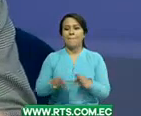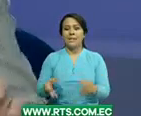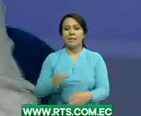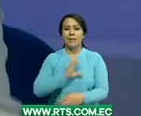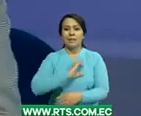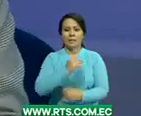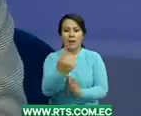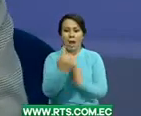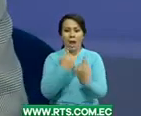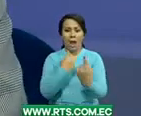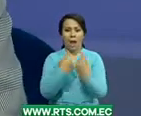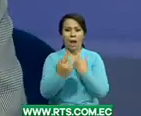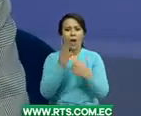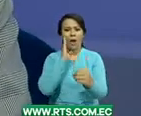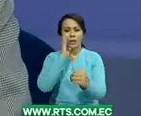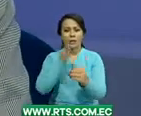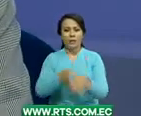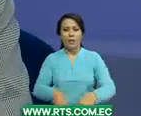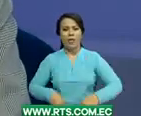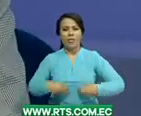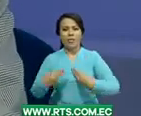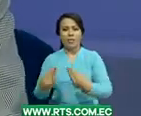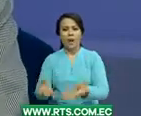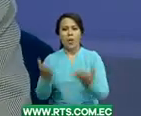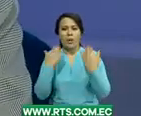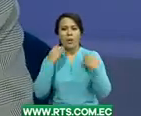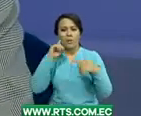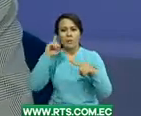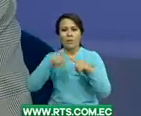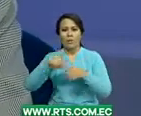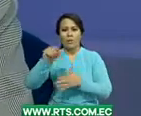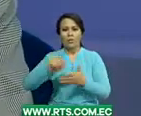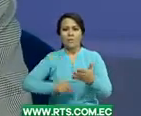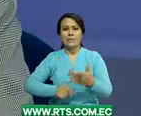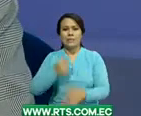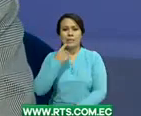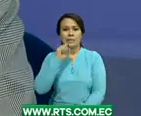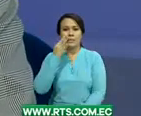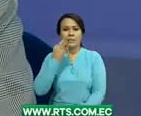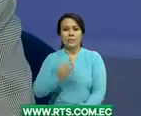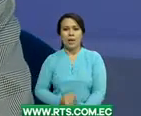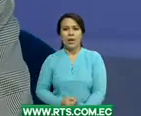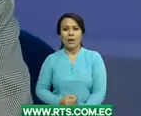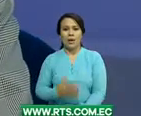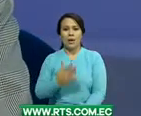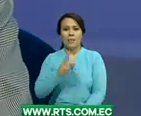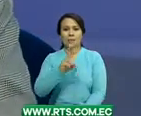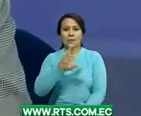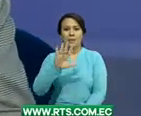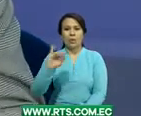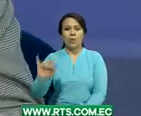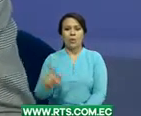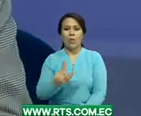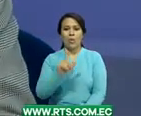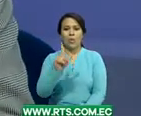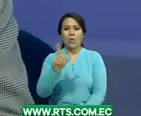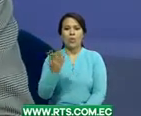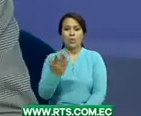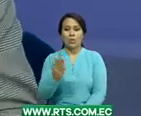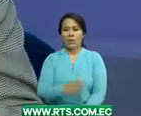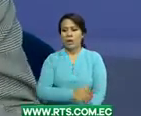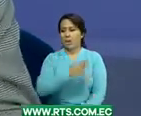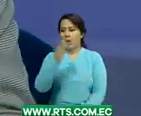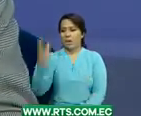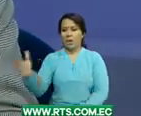y legales con la finalidad de darle a Guayaquil la firma de un convenio serio que se tiene que cumplir el 25 de julio, en donde la primera fase va a